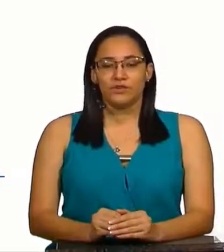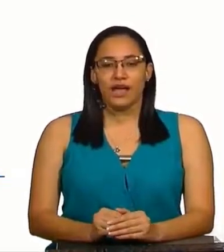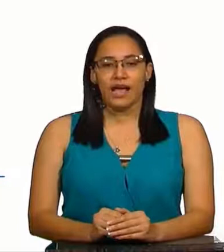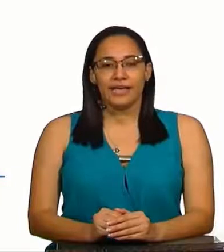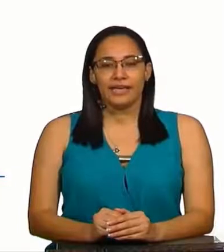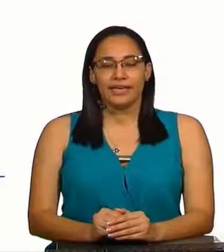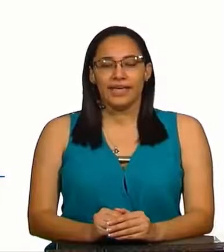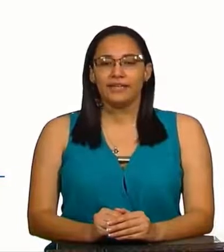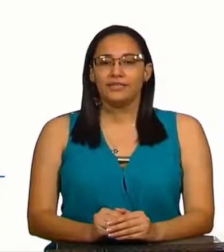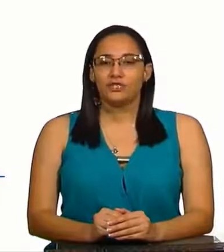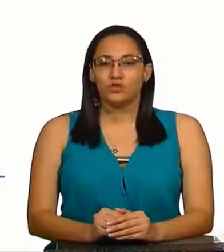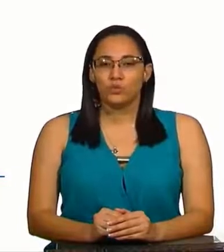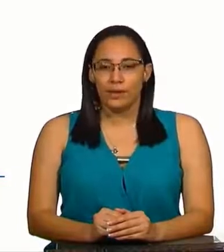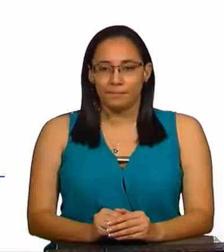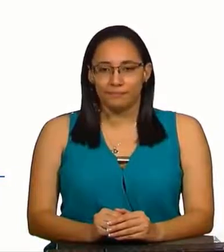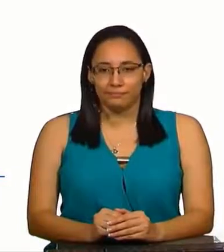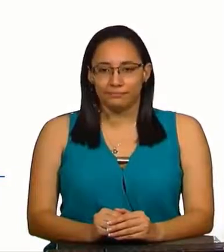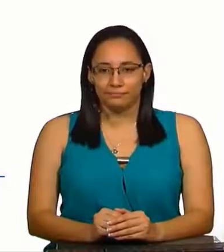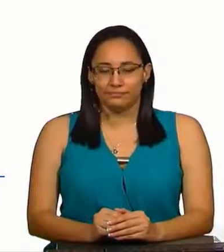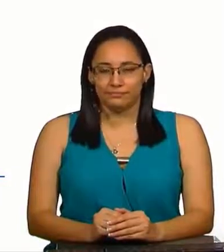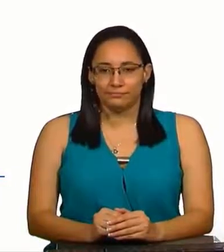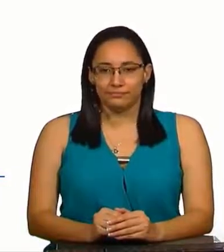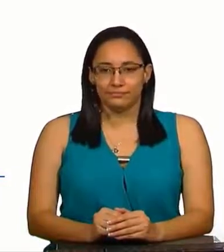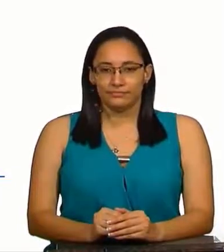nuestra oración. I can swim.